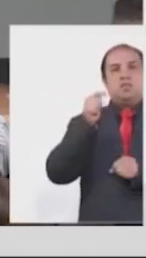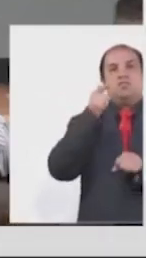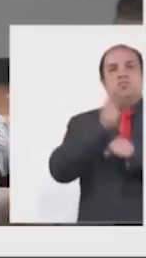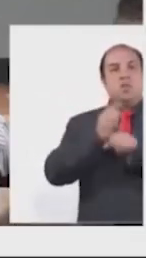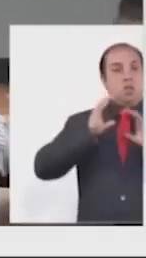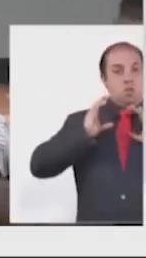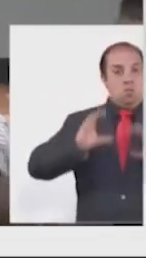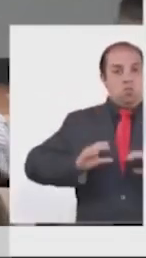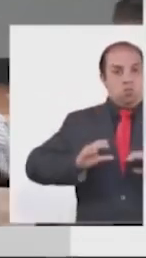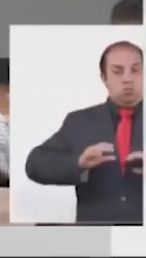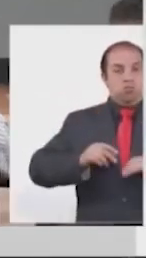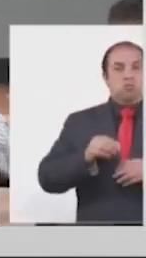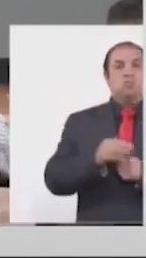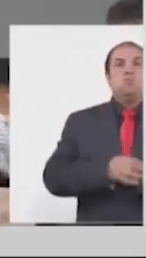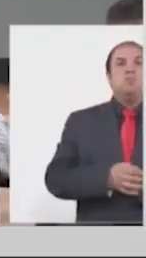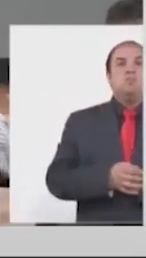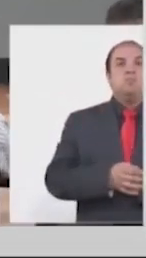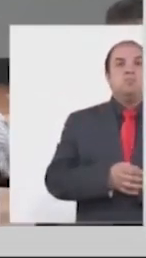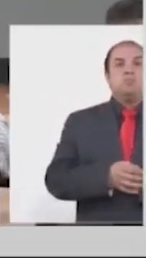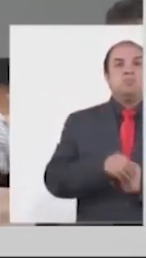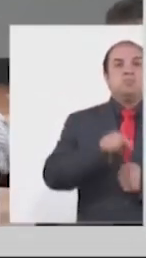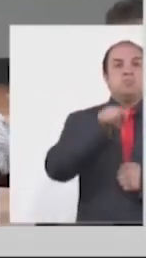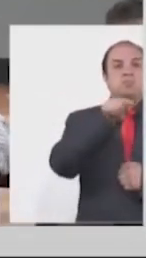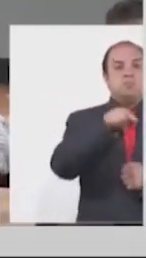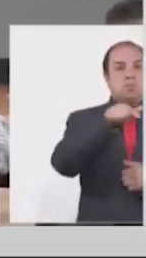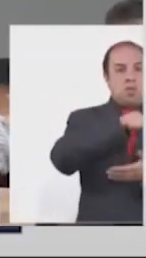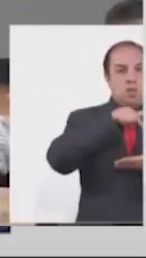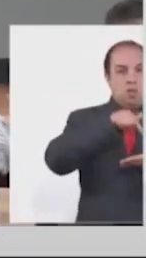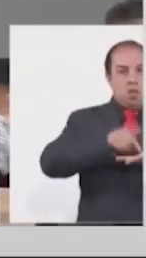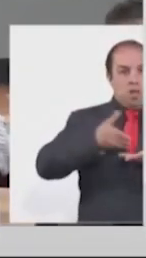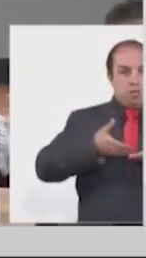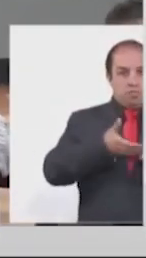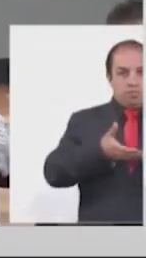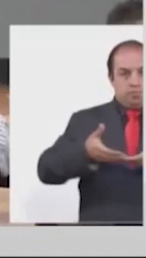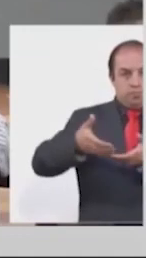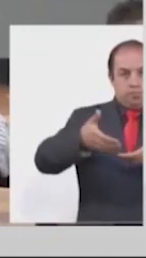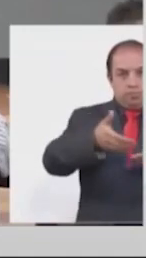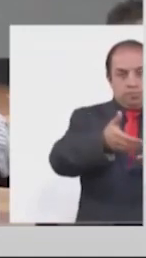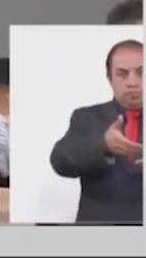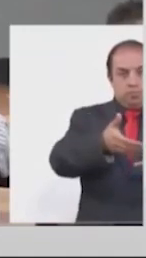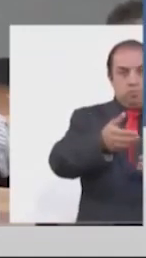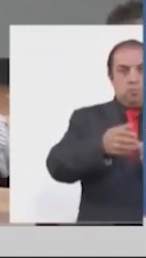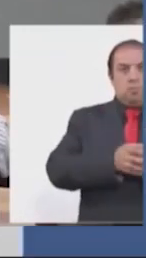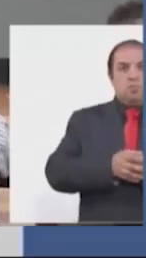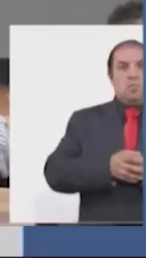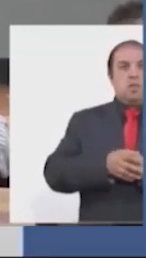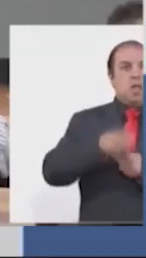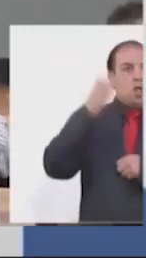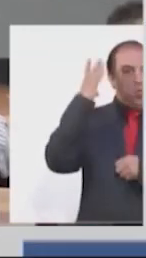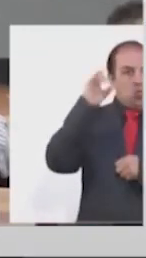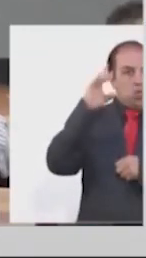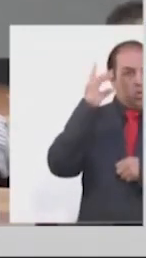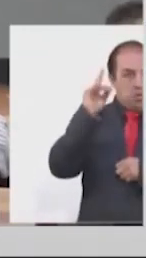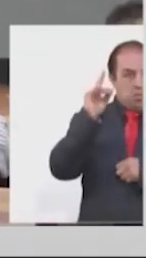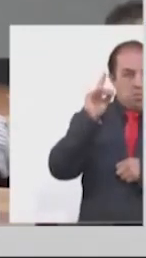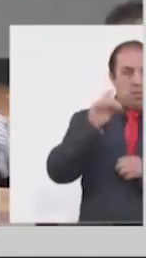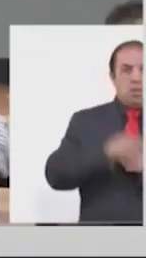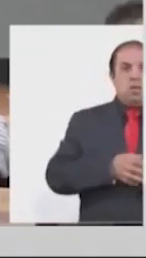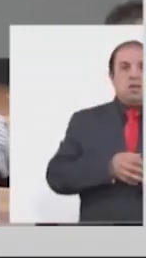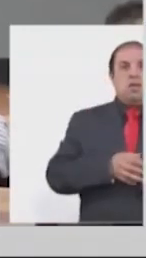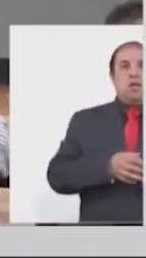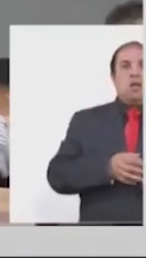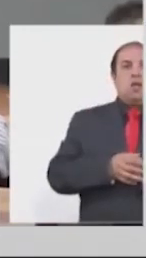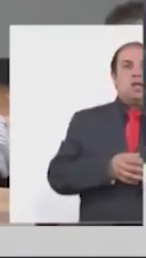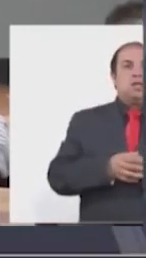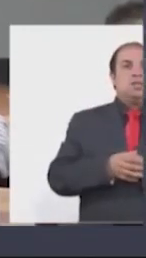Morelos pero Oh resulta que no estaba tan mal hecho el al menos eso es lo que sabemos no estaba tan mal hecho el peritaje Y ahora